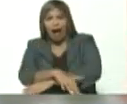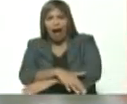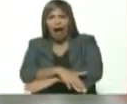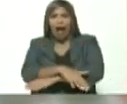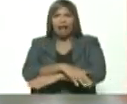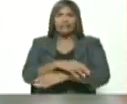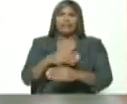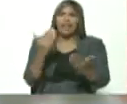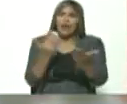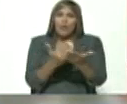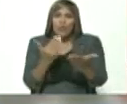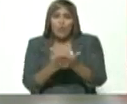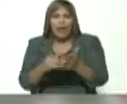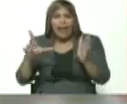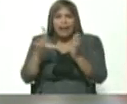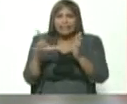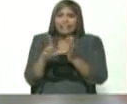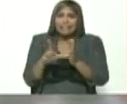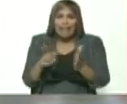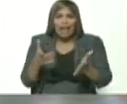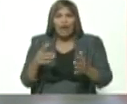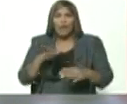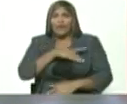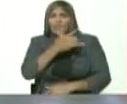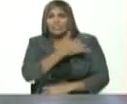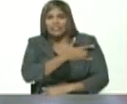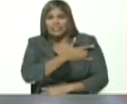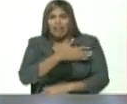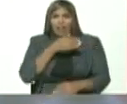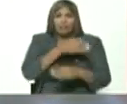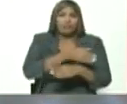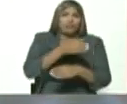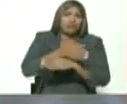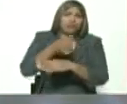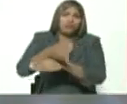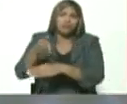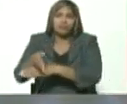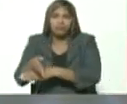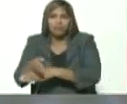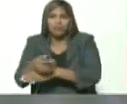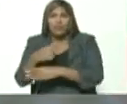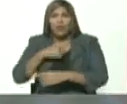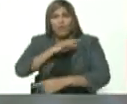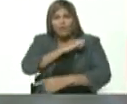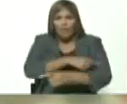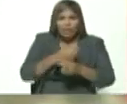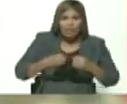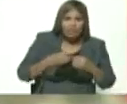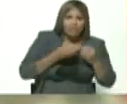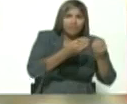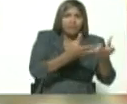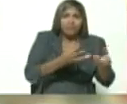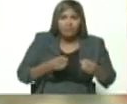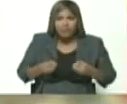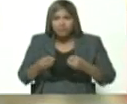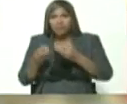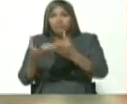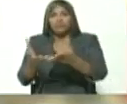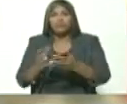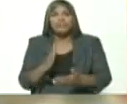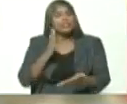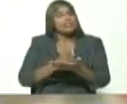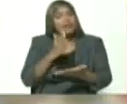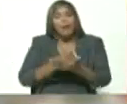las escuelas, los liceos, las universidades, llevando su fuerza. Siempre su fuerza,